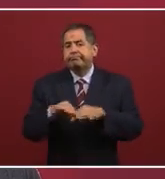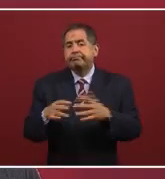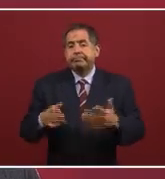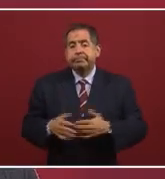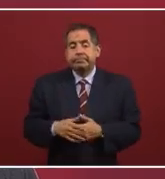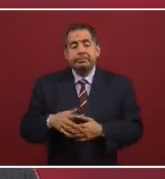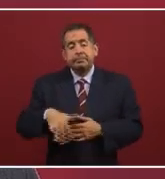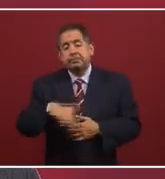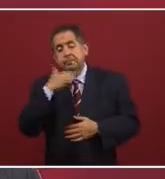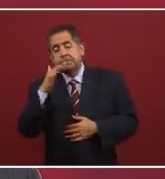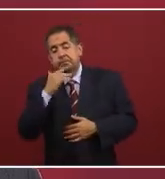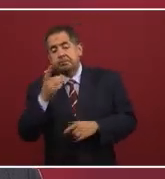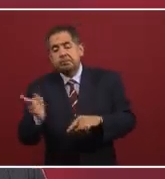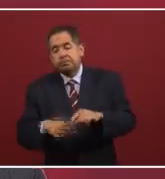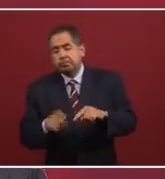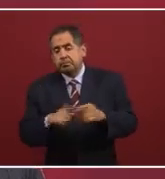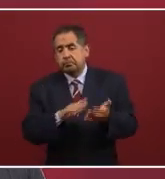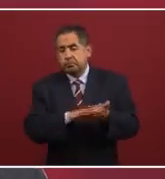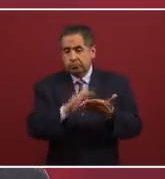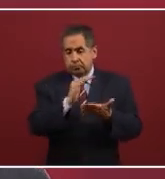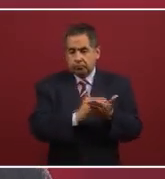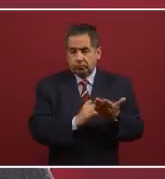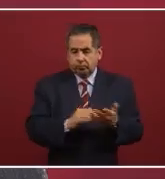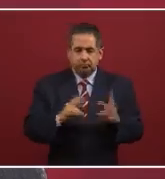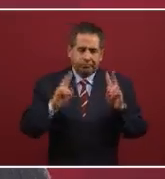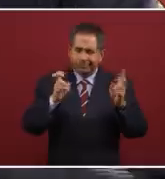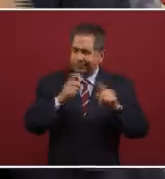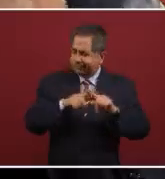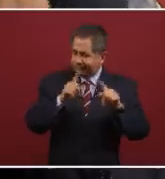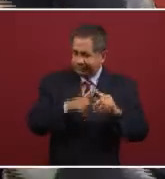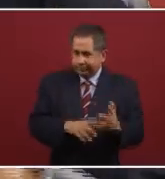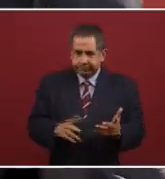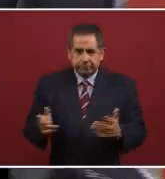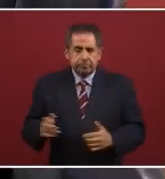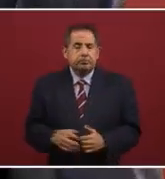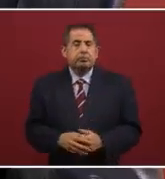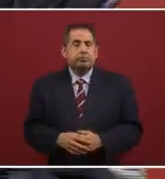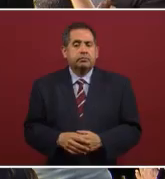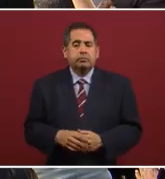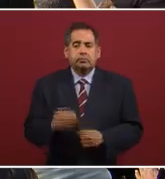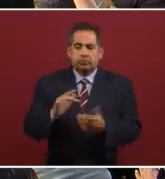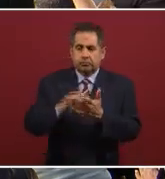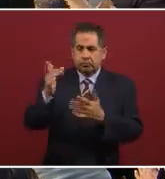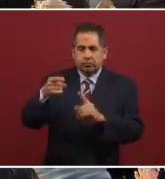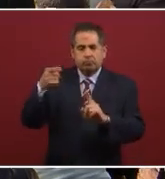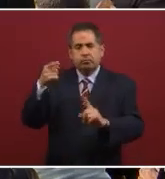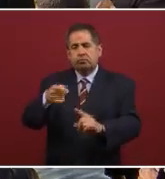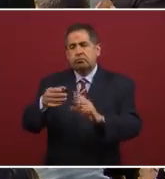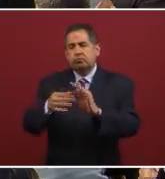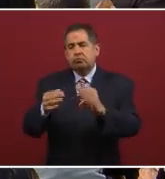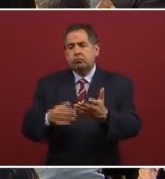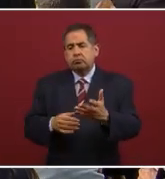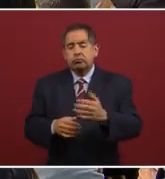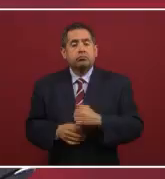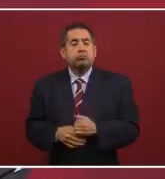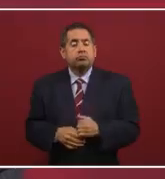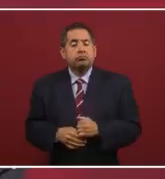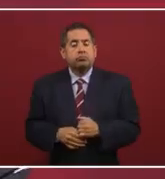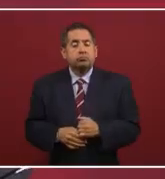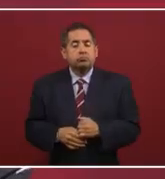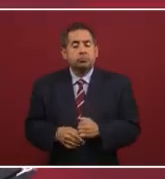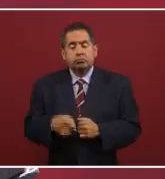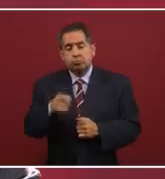combate a la corrupción. Son temas de otro tipo, completamente. Y sobre eso